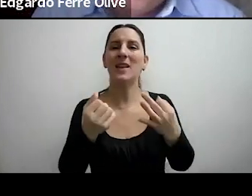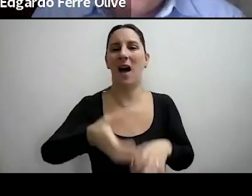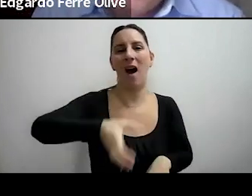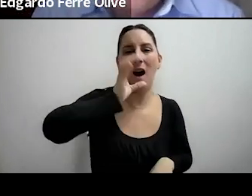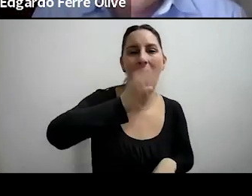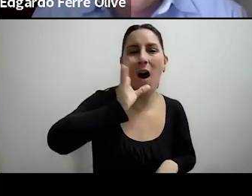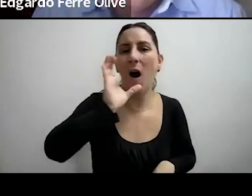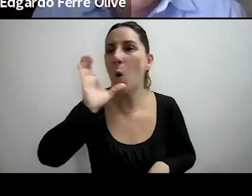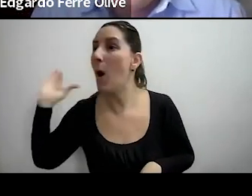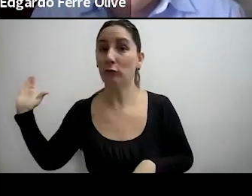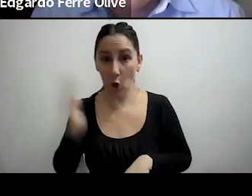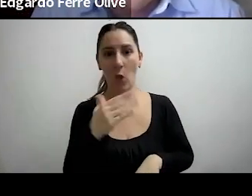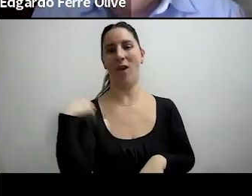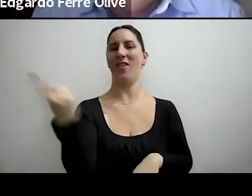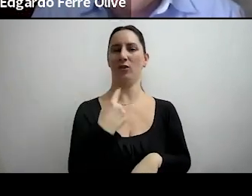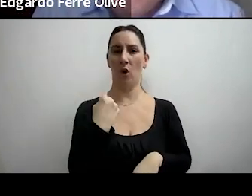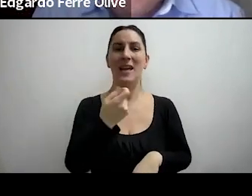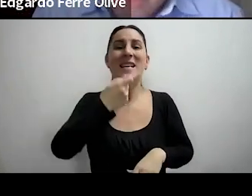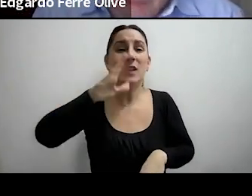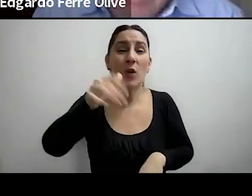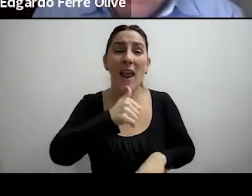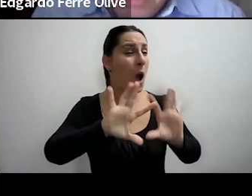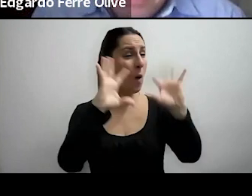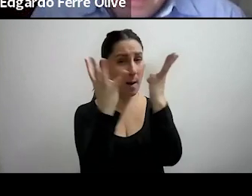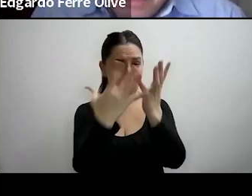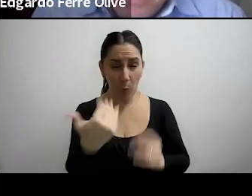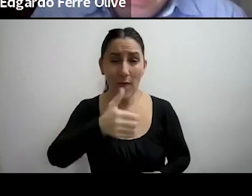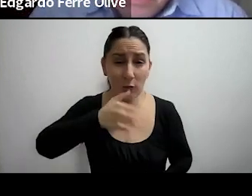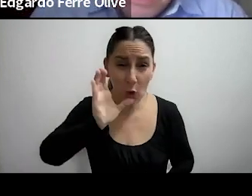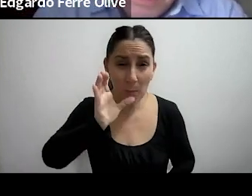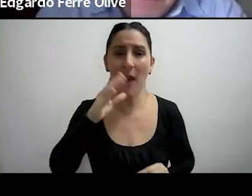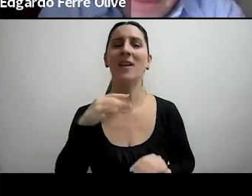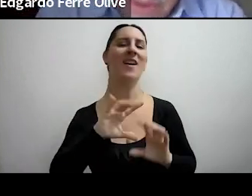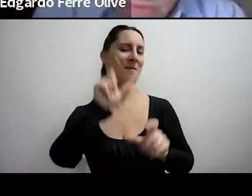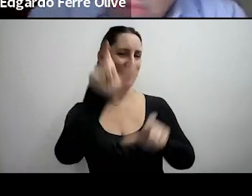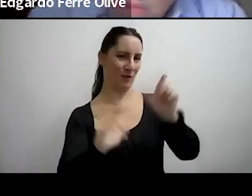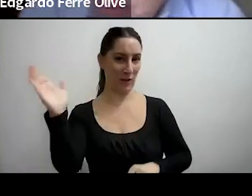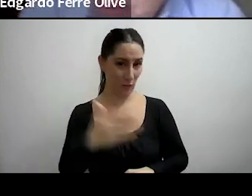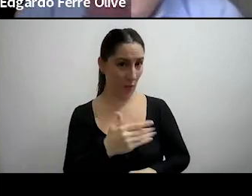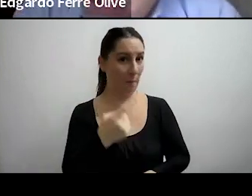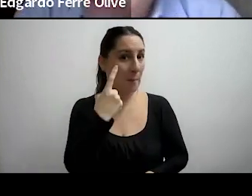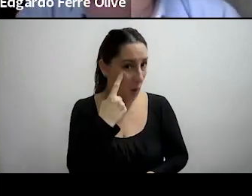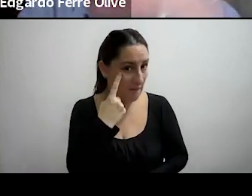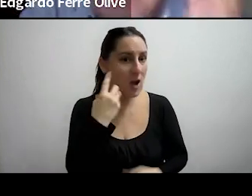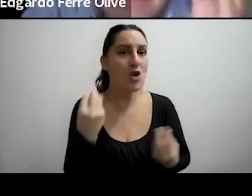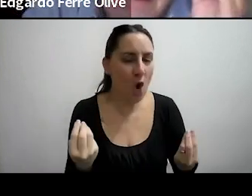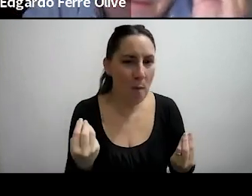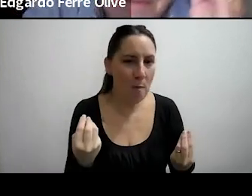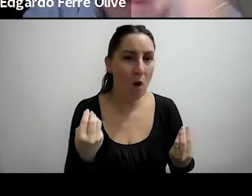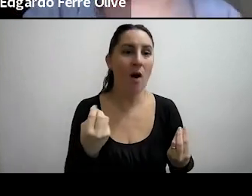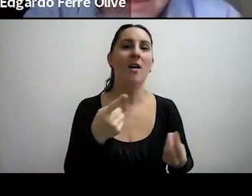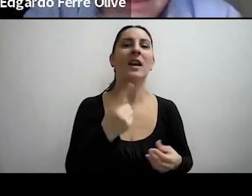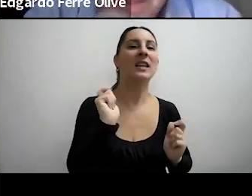fuera potabilizada, obviamente es de todos, pero hay que potabilizarla y obviamente eso va a tener sus costos y sus tasas